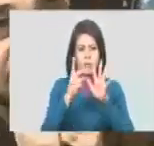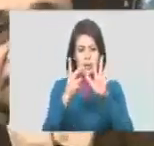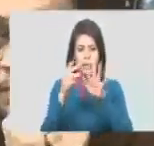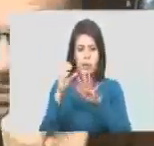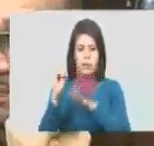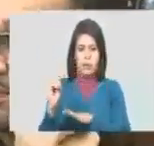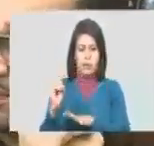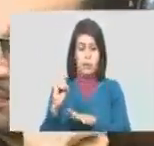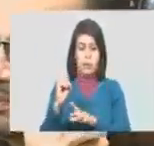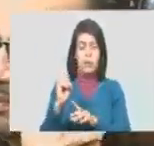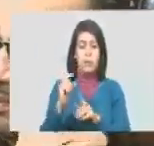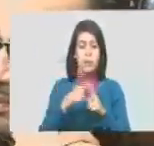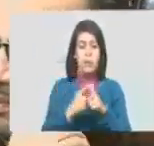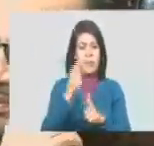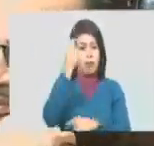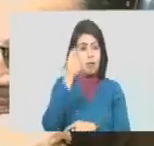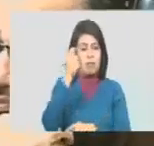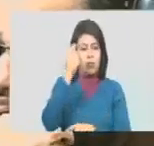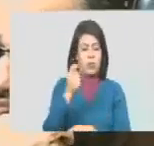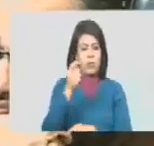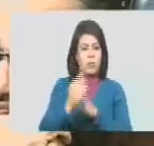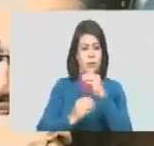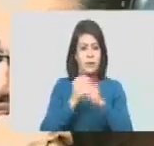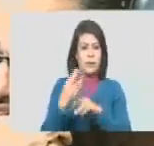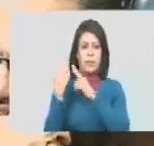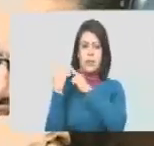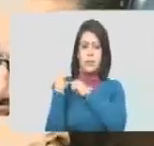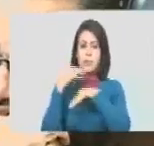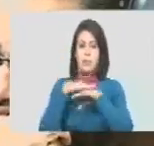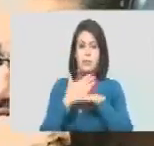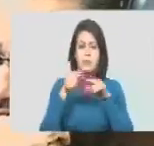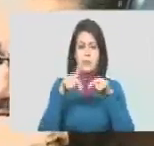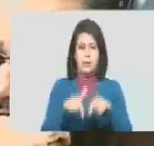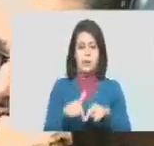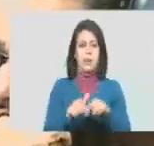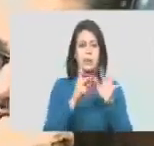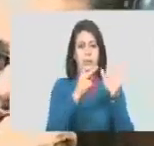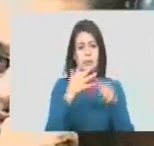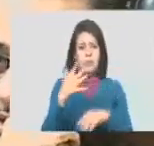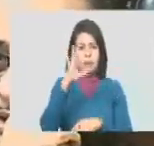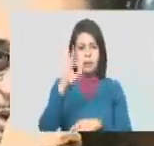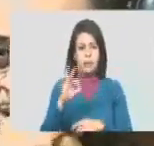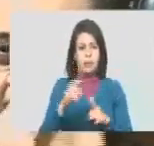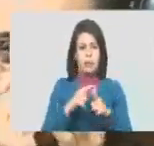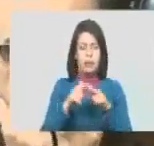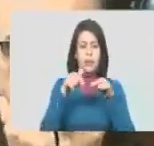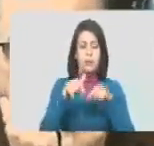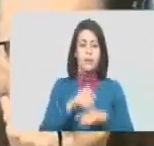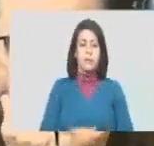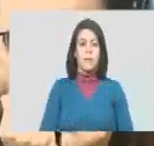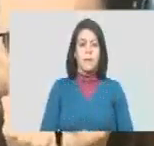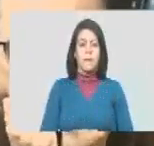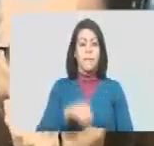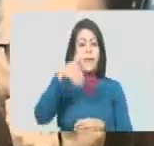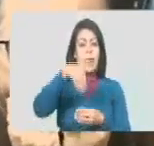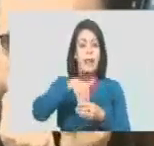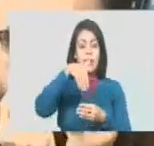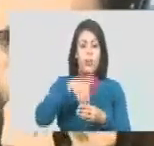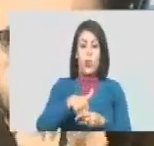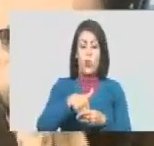470 diputados y diputadas, que representa el 75% de los